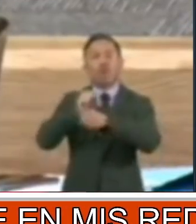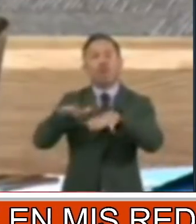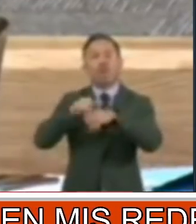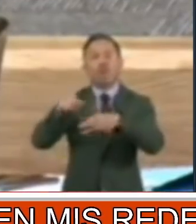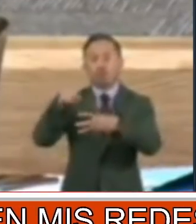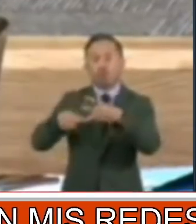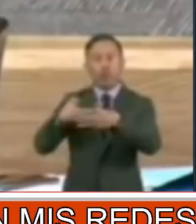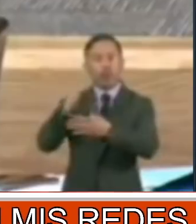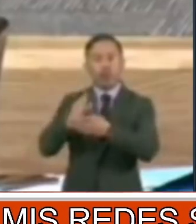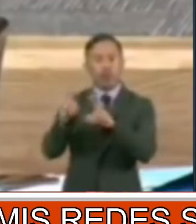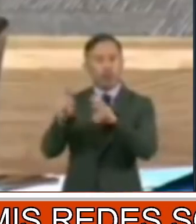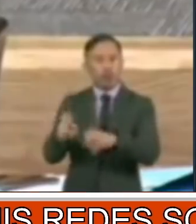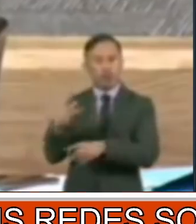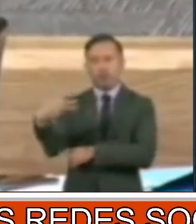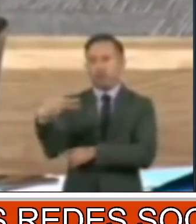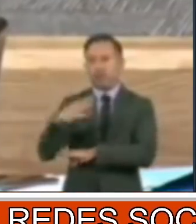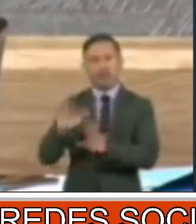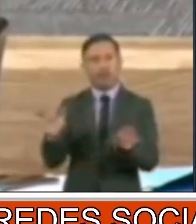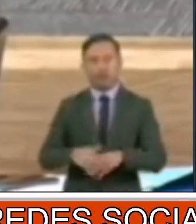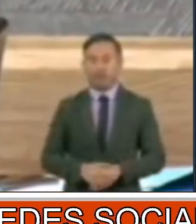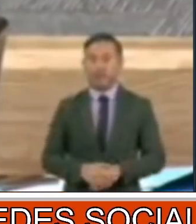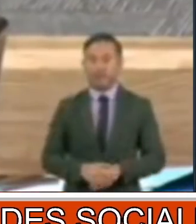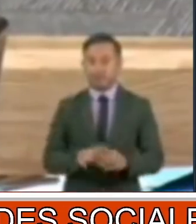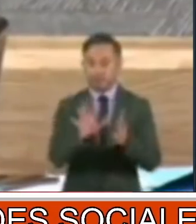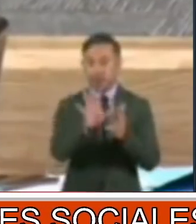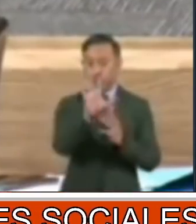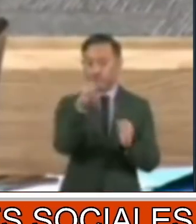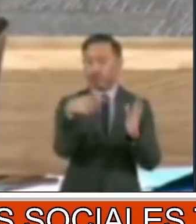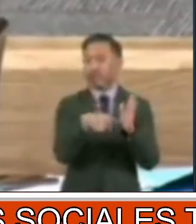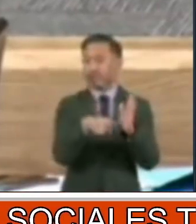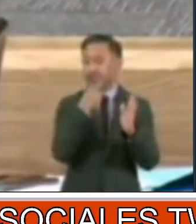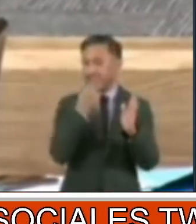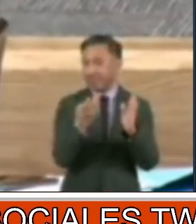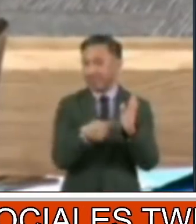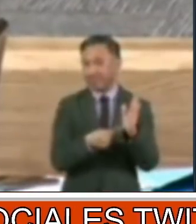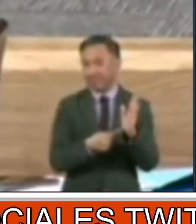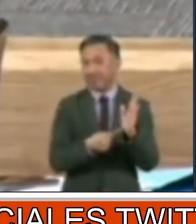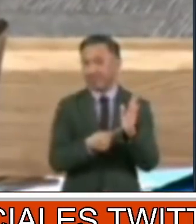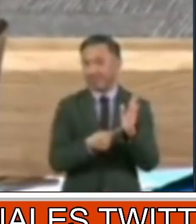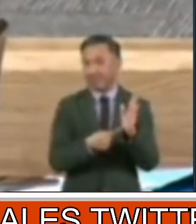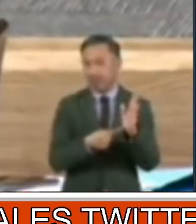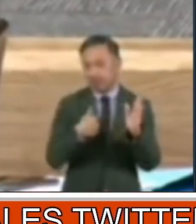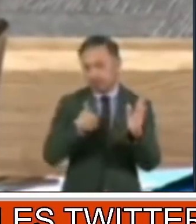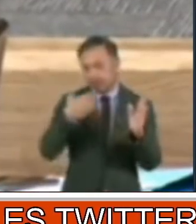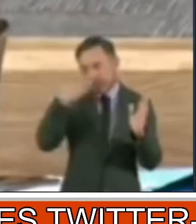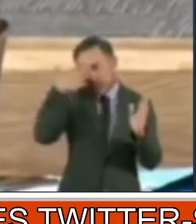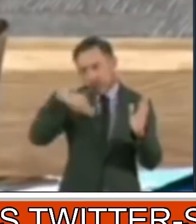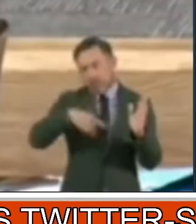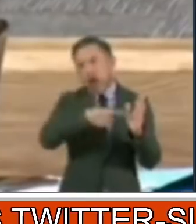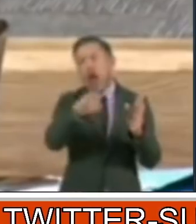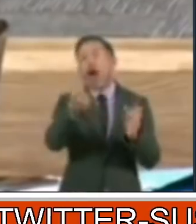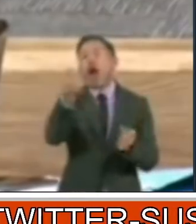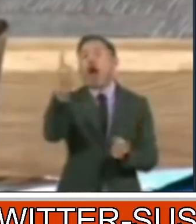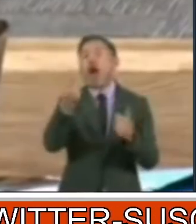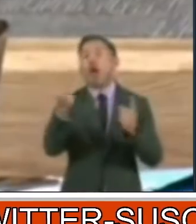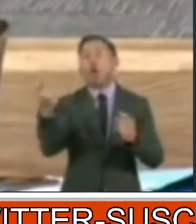Esta es la Constitución. Entiendo que hay quien quiere volver letra muerta a